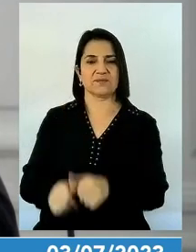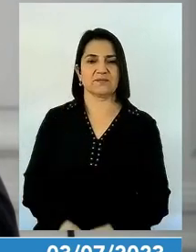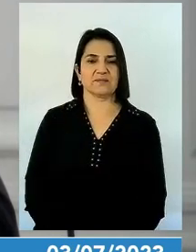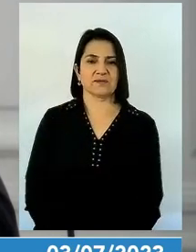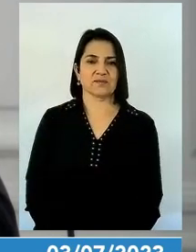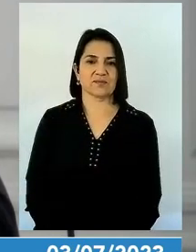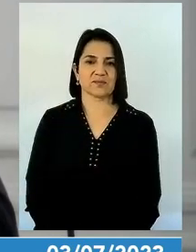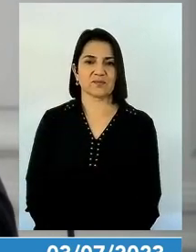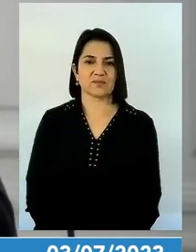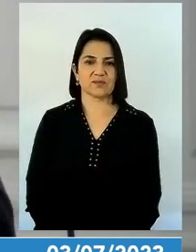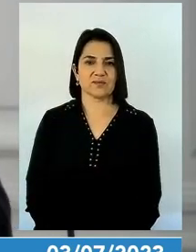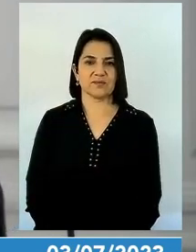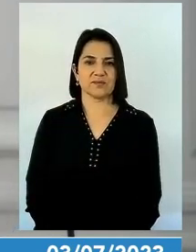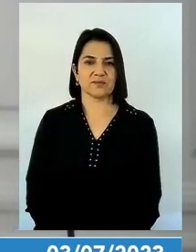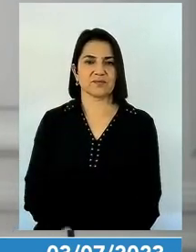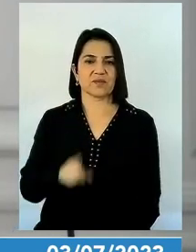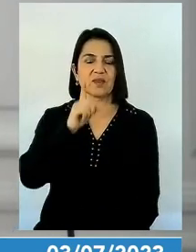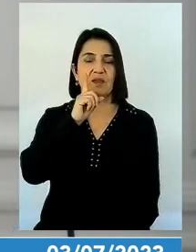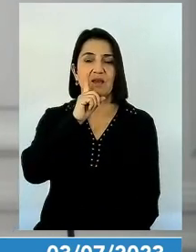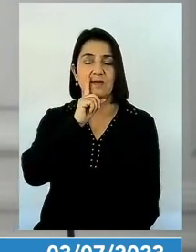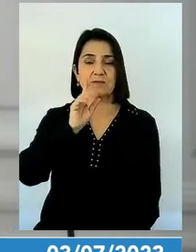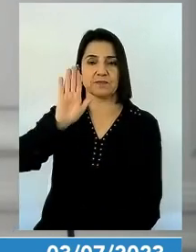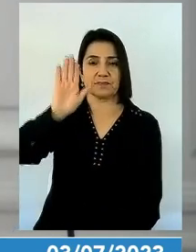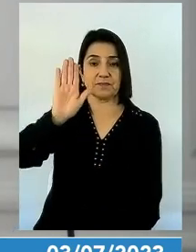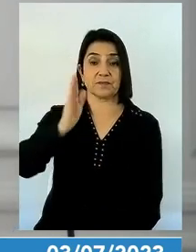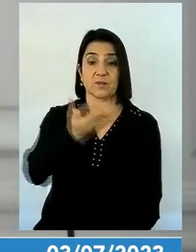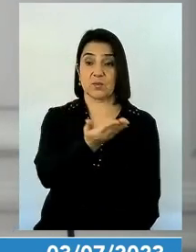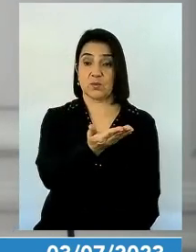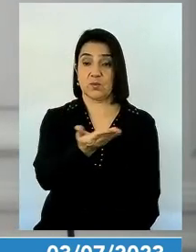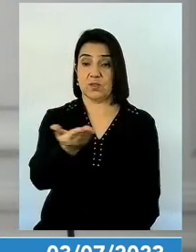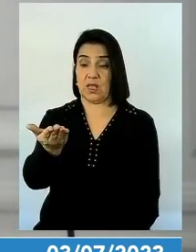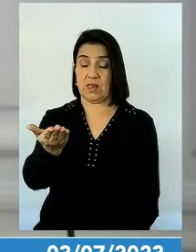Le ofrezco la palabra al señor consejero.